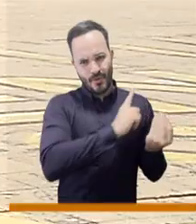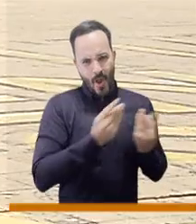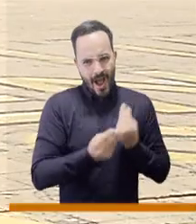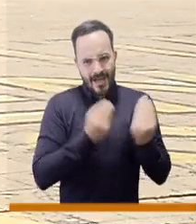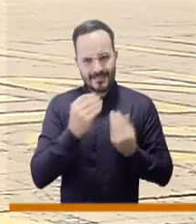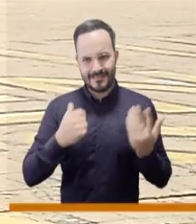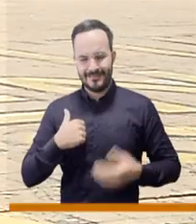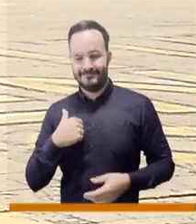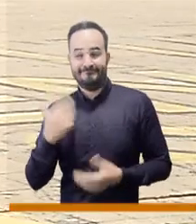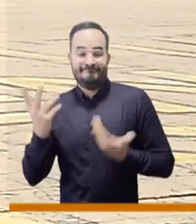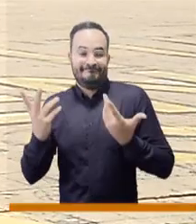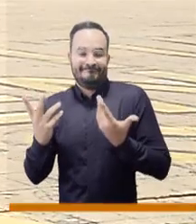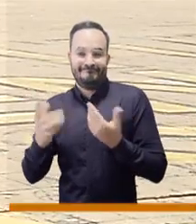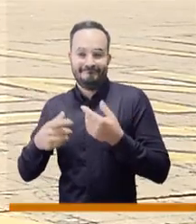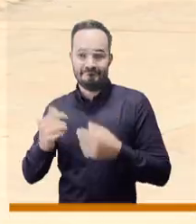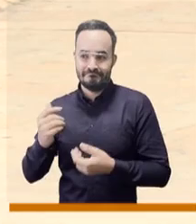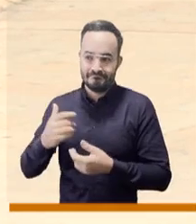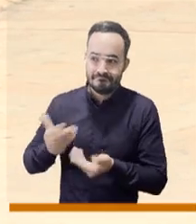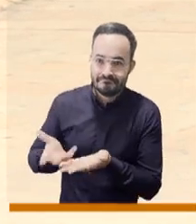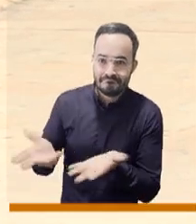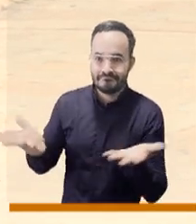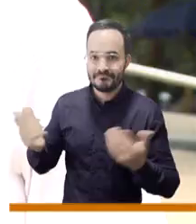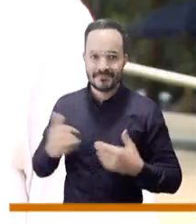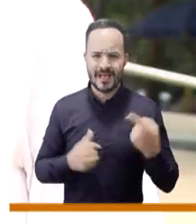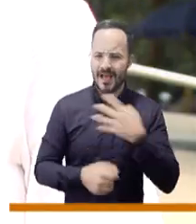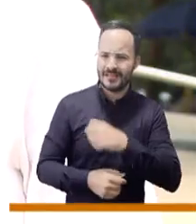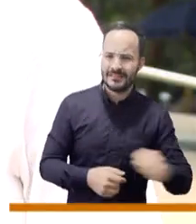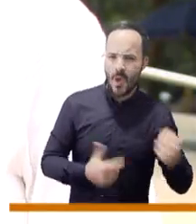Todo el mundo, exacto, sumando quién se las lleva, para dónde se, exacto, van.